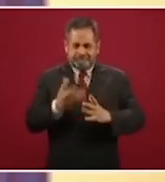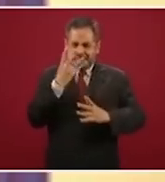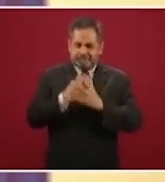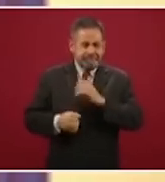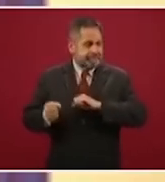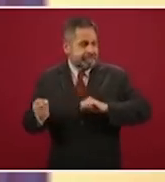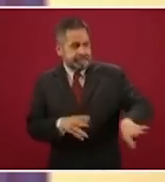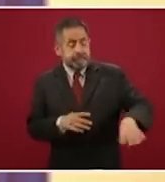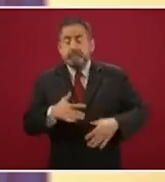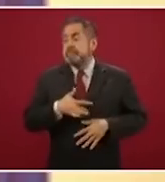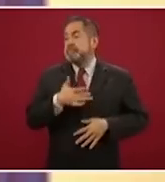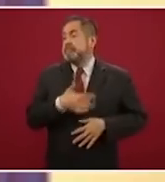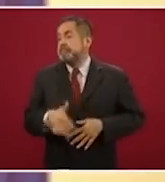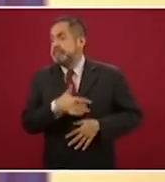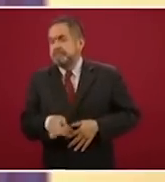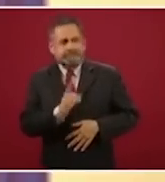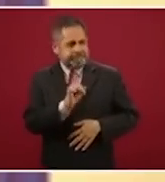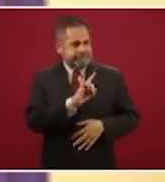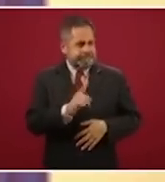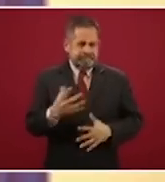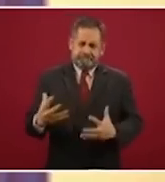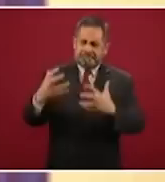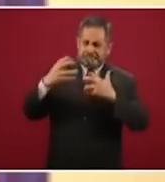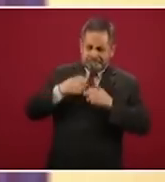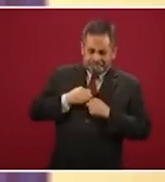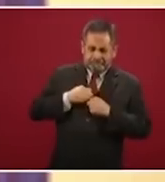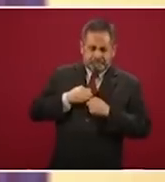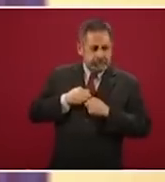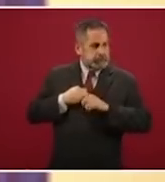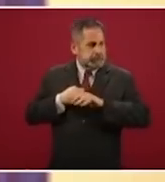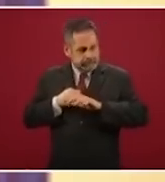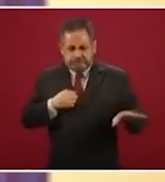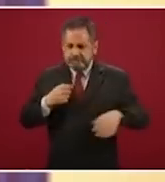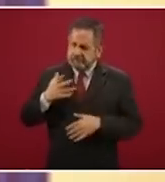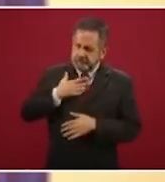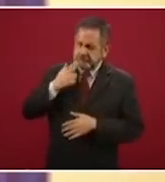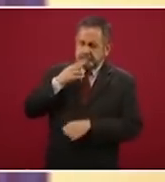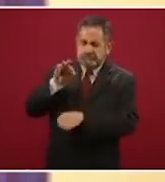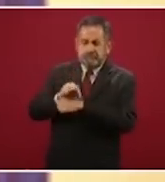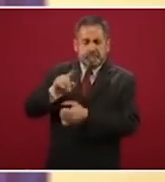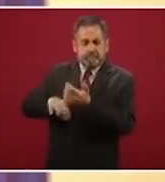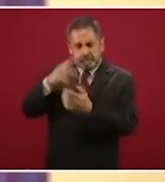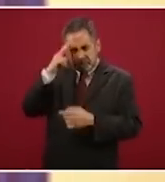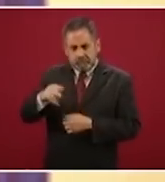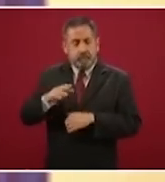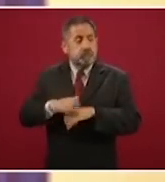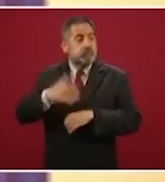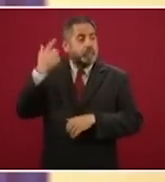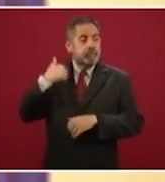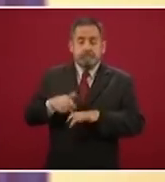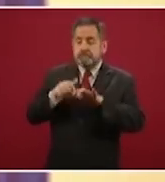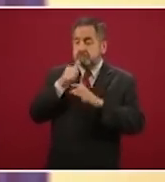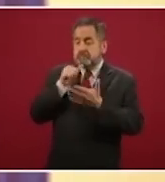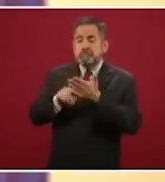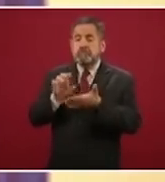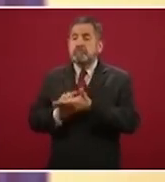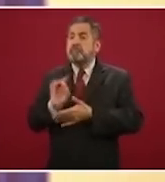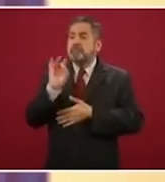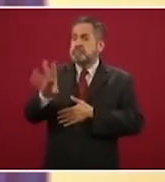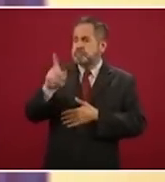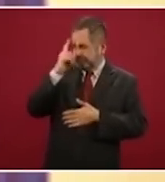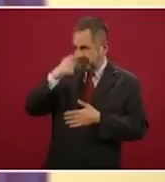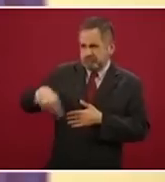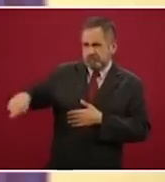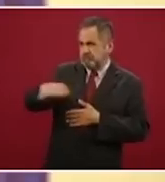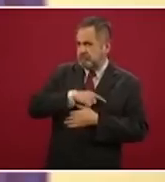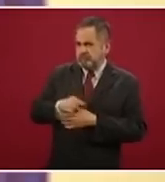no la originó el amor, sino el haberme apresado a un correo, que mandaba yo a los antiguos patriotas.